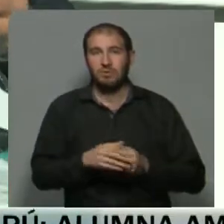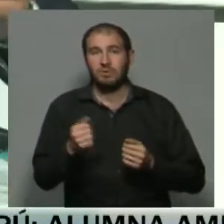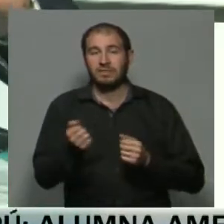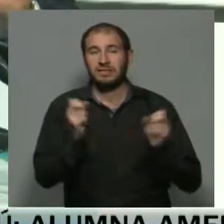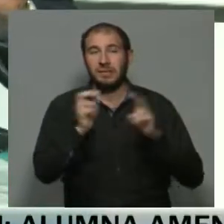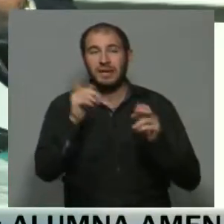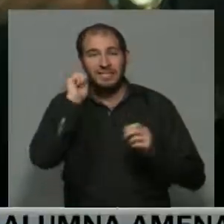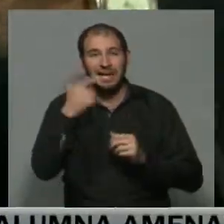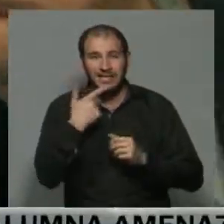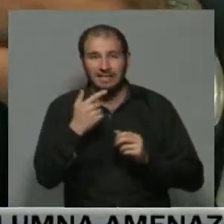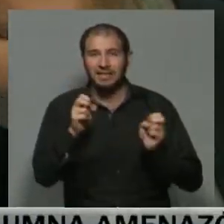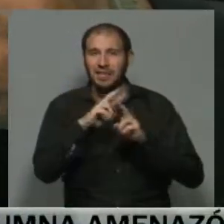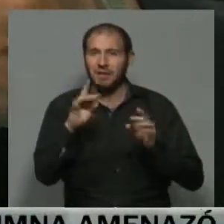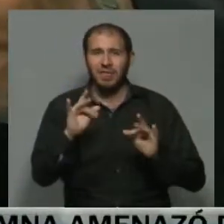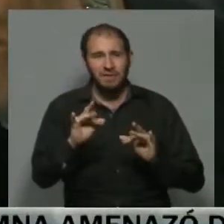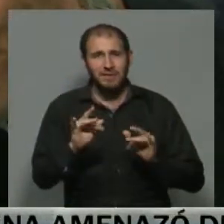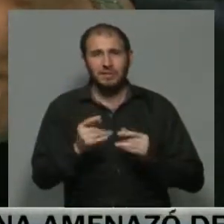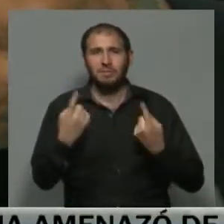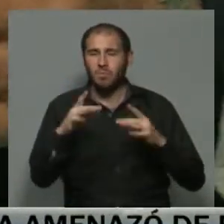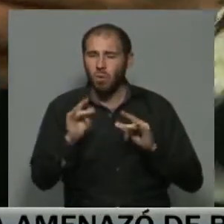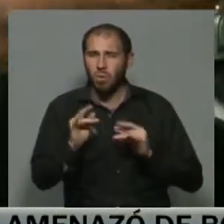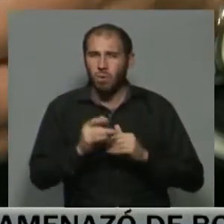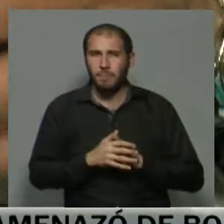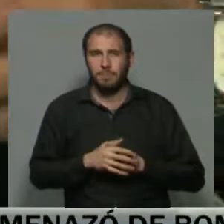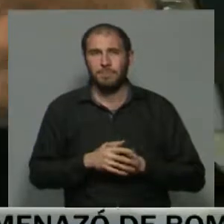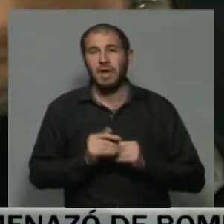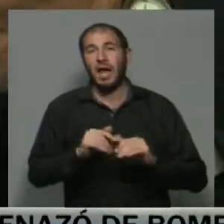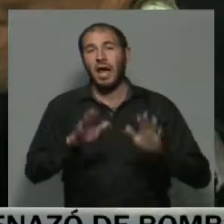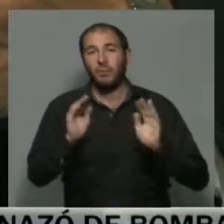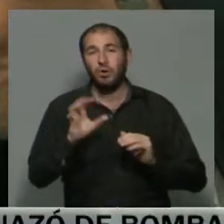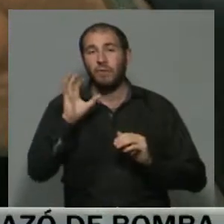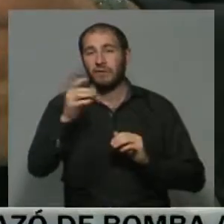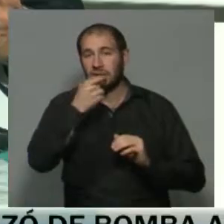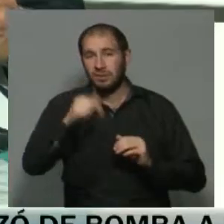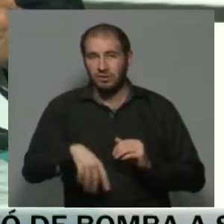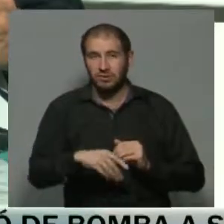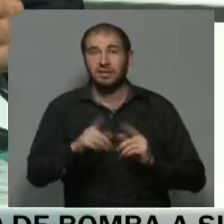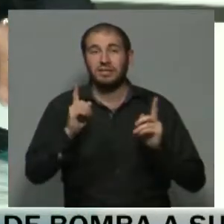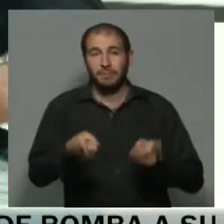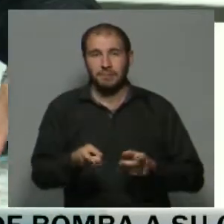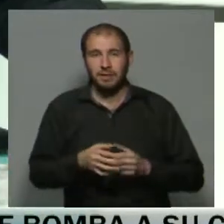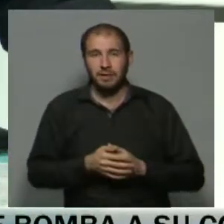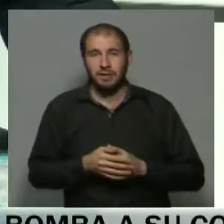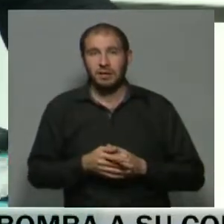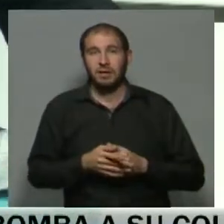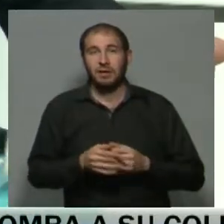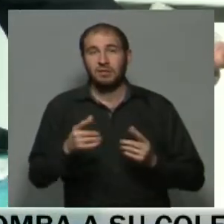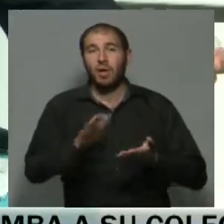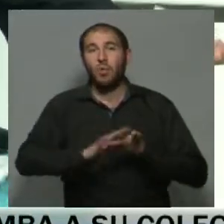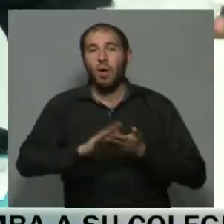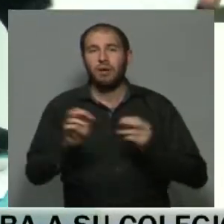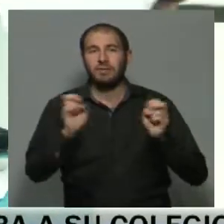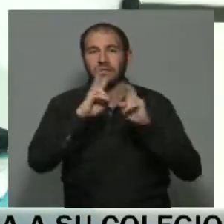el tema del gas, un tema muy delicado, pero muy delicado, que probablemente en la provincia de Mendoza tengamos también algo de novedades